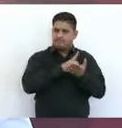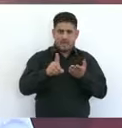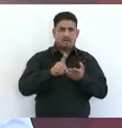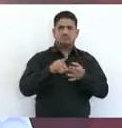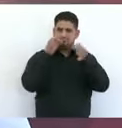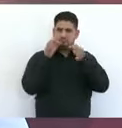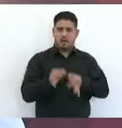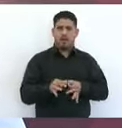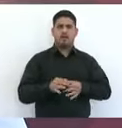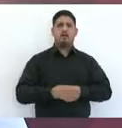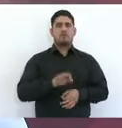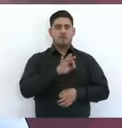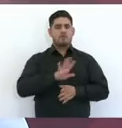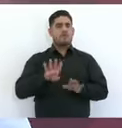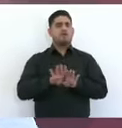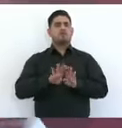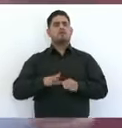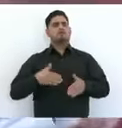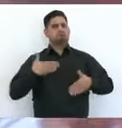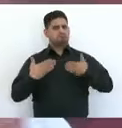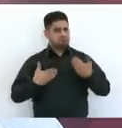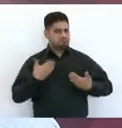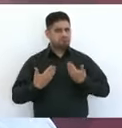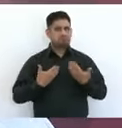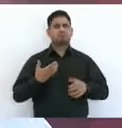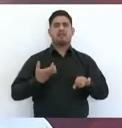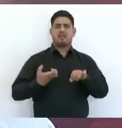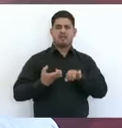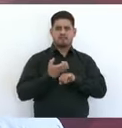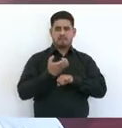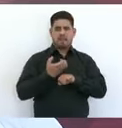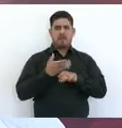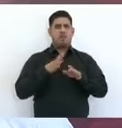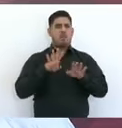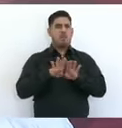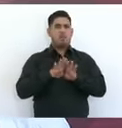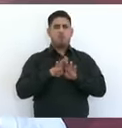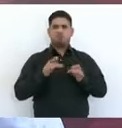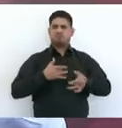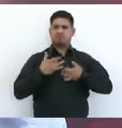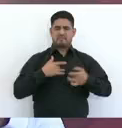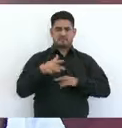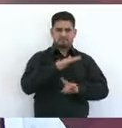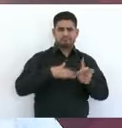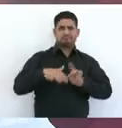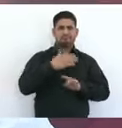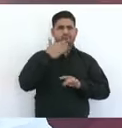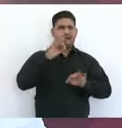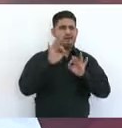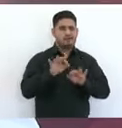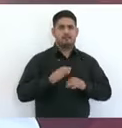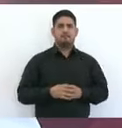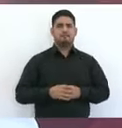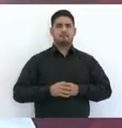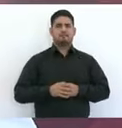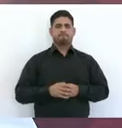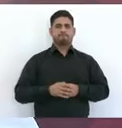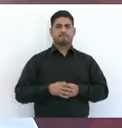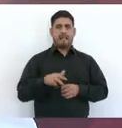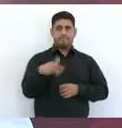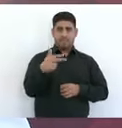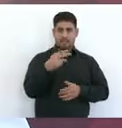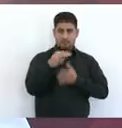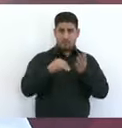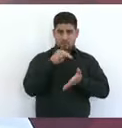garantizados y puedan disfrutar plenamente de un estado de bienestar. En los 13 municipios que contempla el